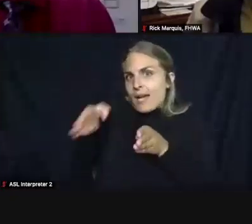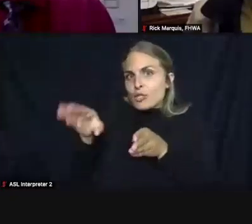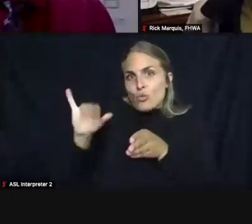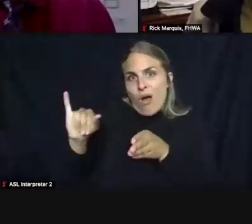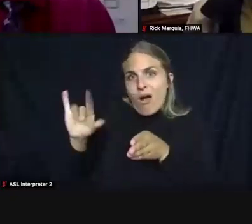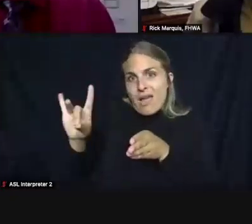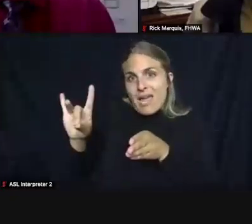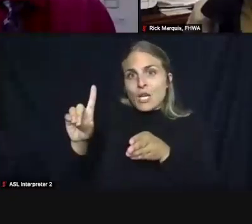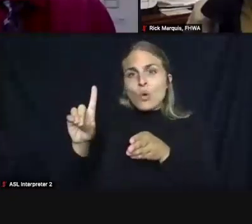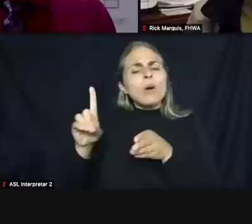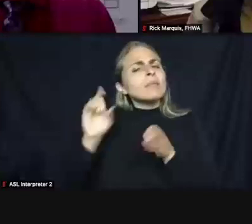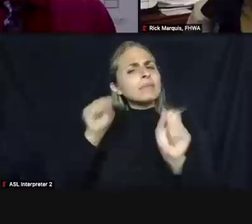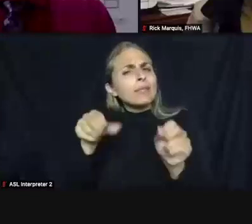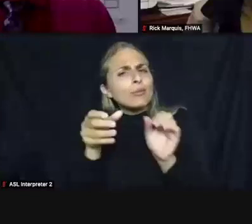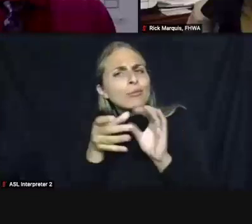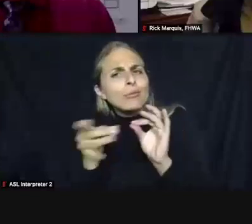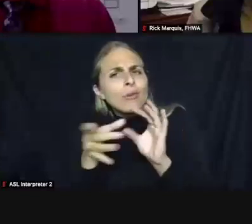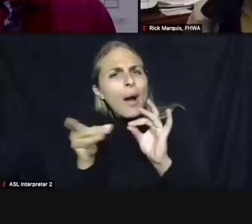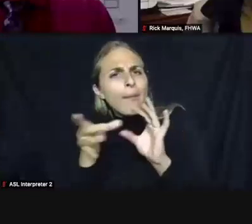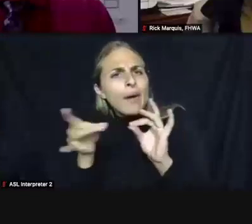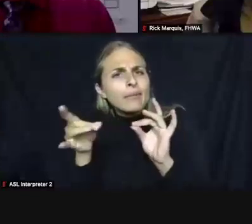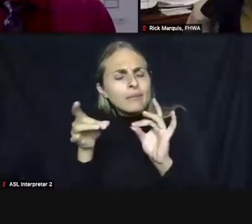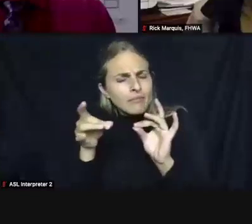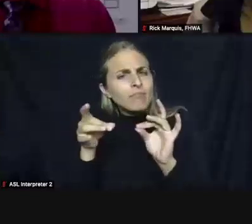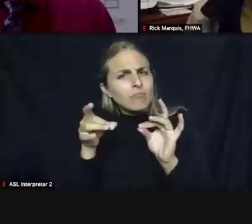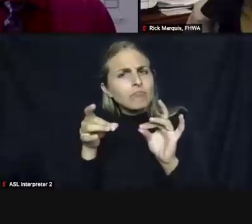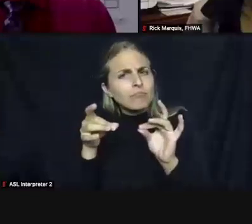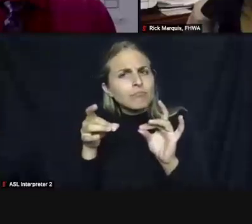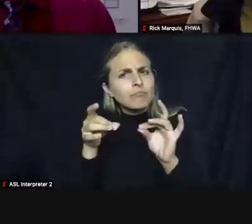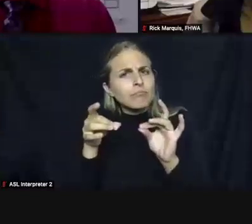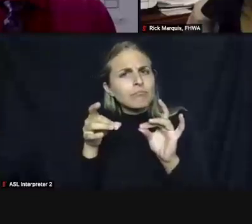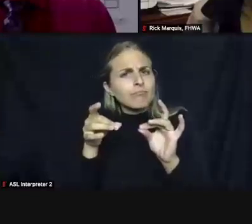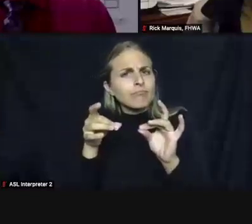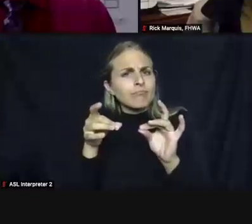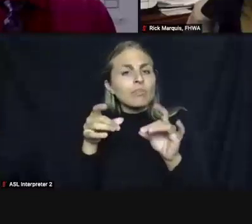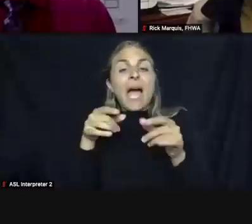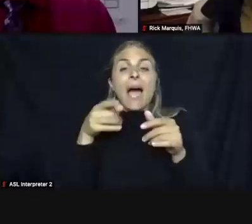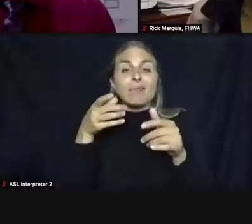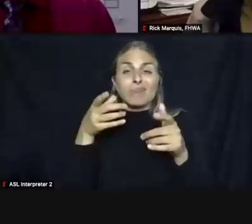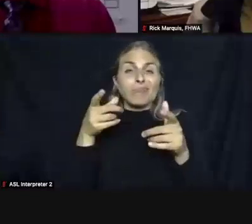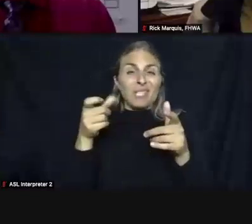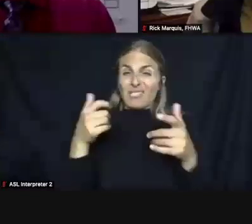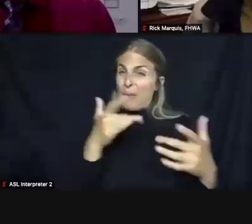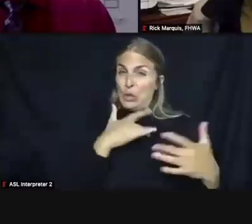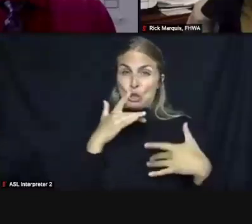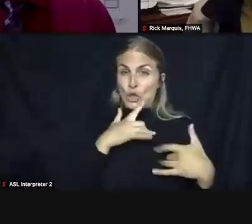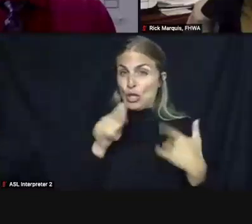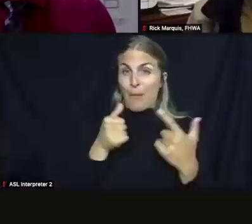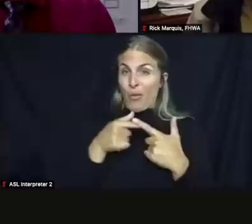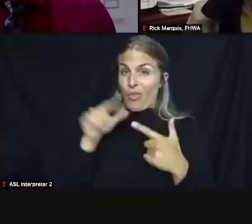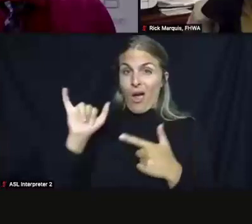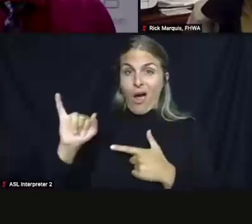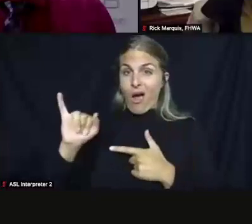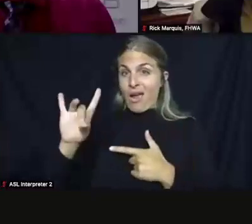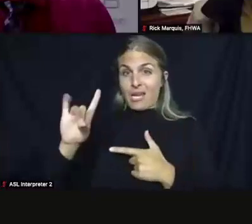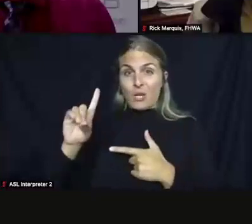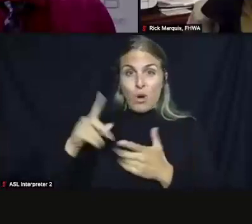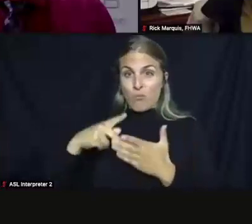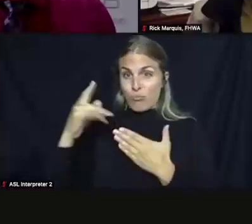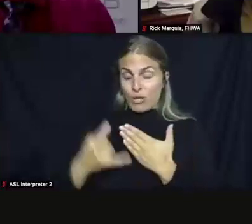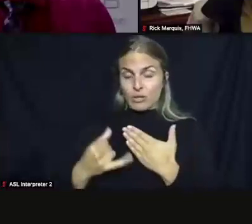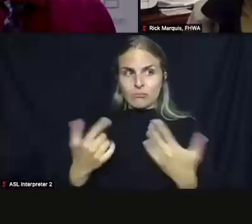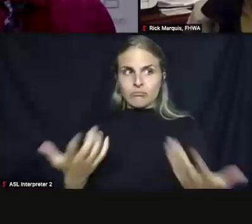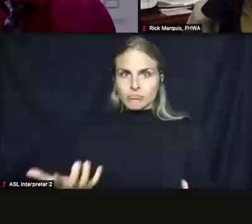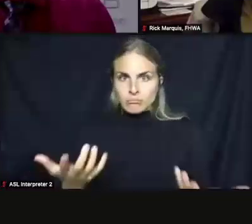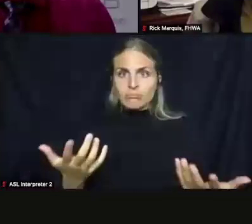superiores. Yo vivo al lado de la carretera. Yo quisiera abordar mis preocupaciones del